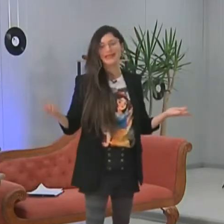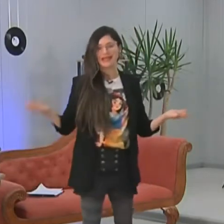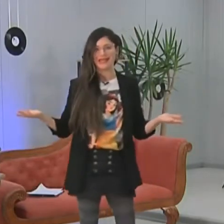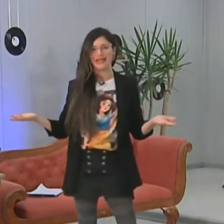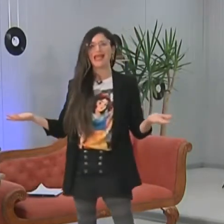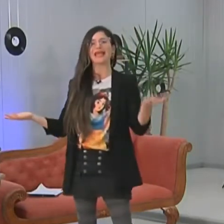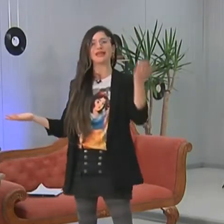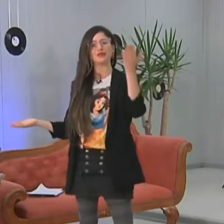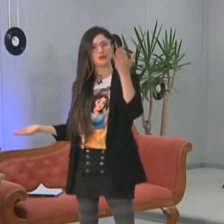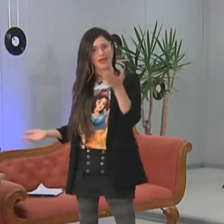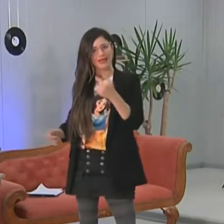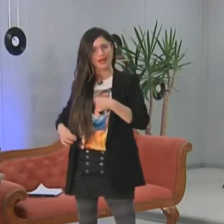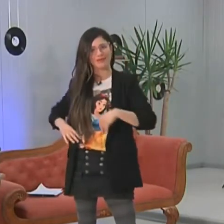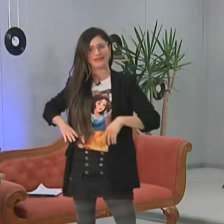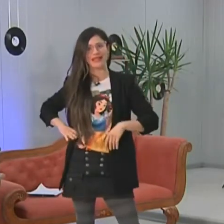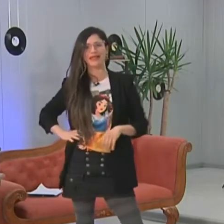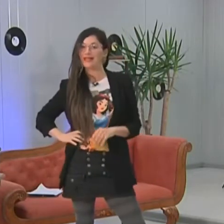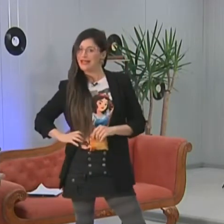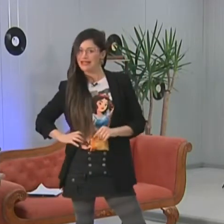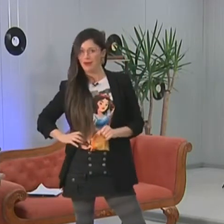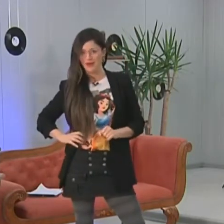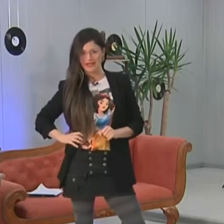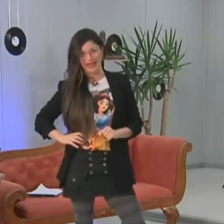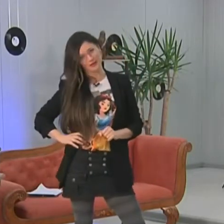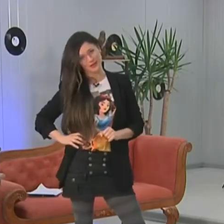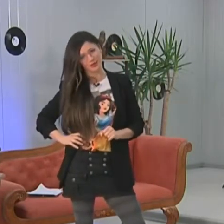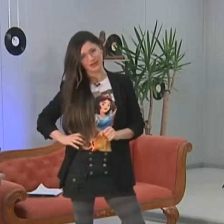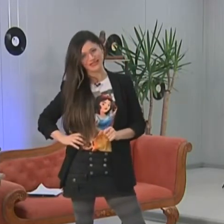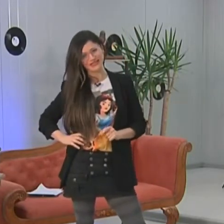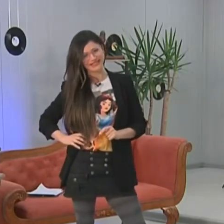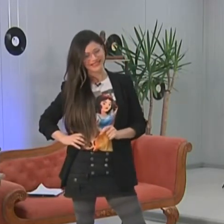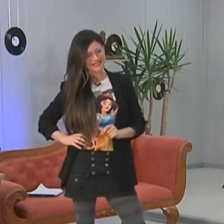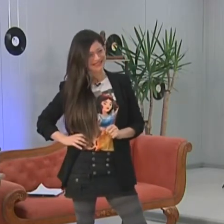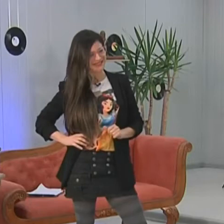a que se queden y no se vayan de las pantallas del canal de la Universidad de Concepción.